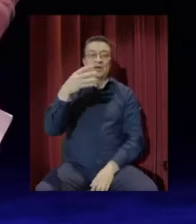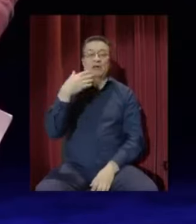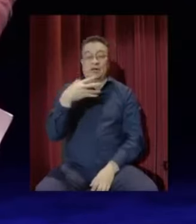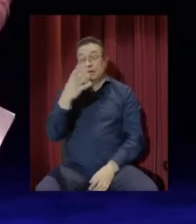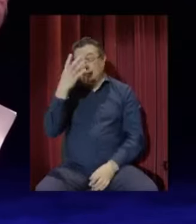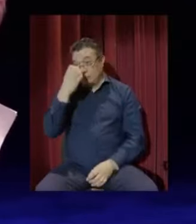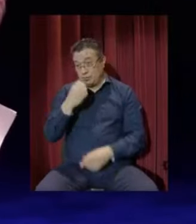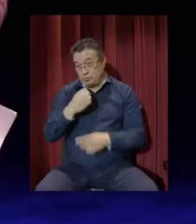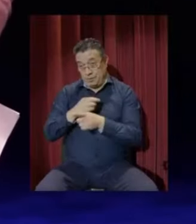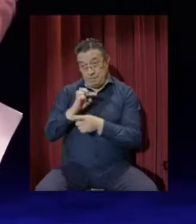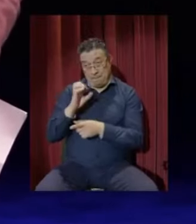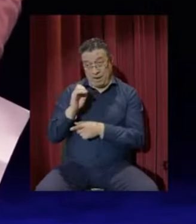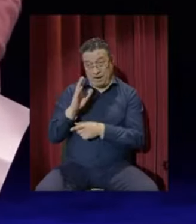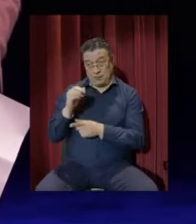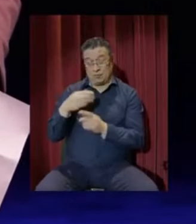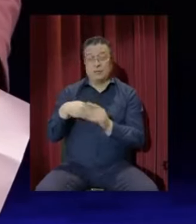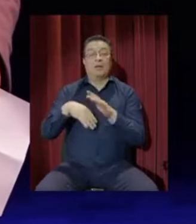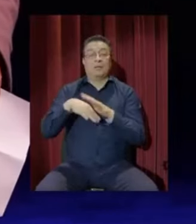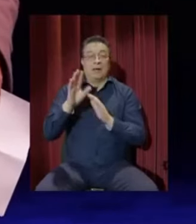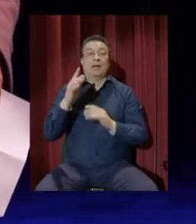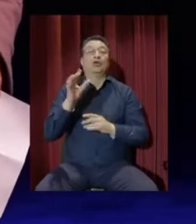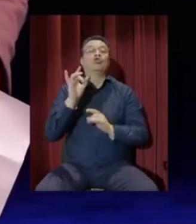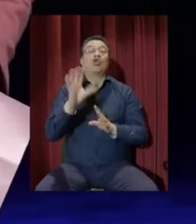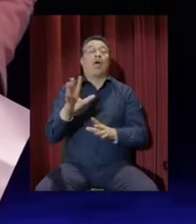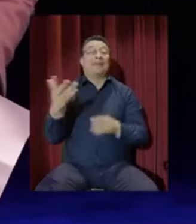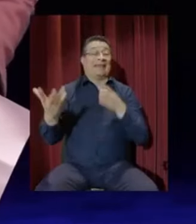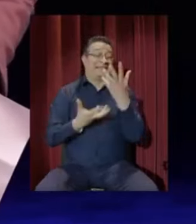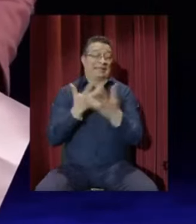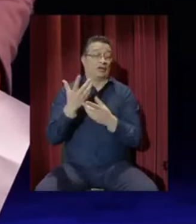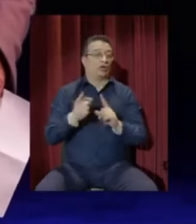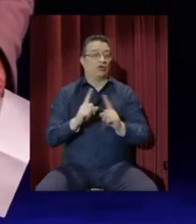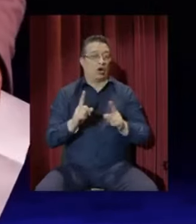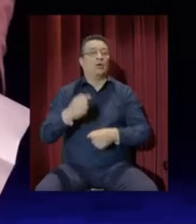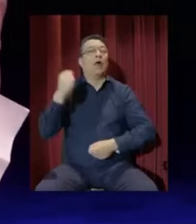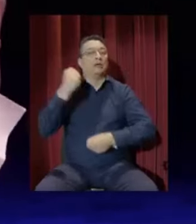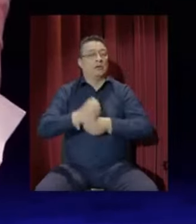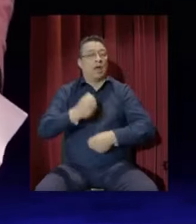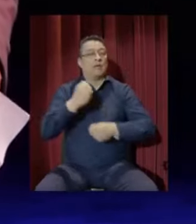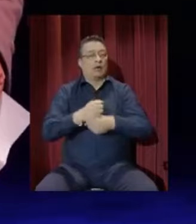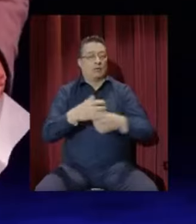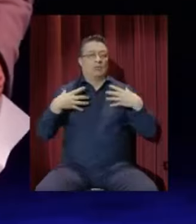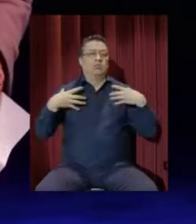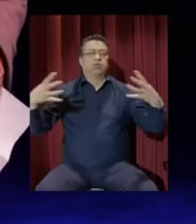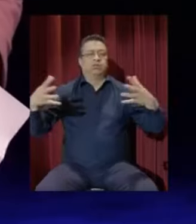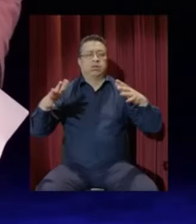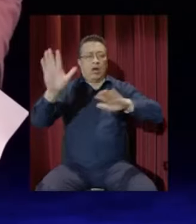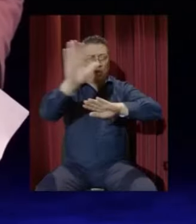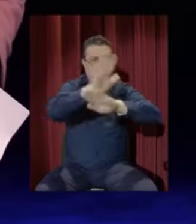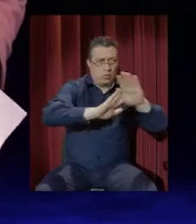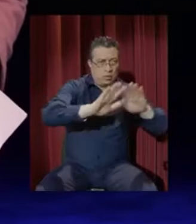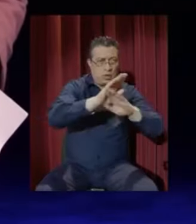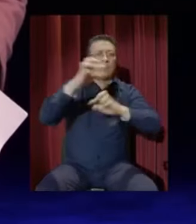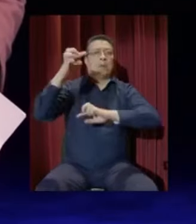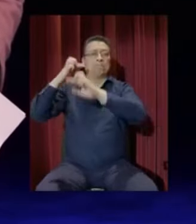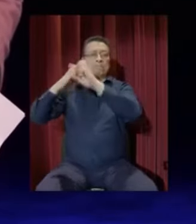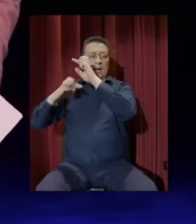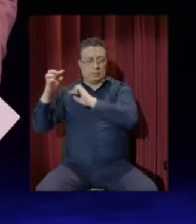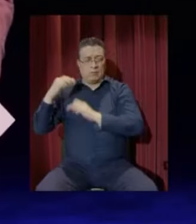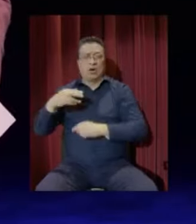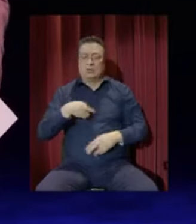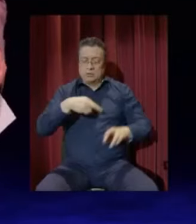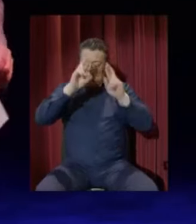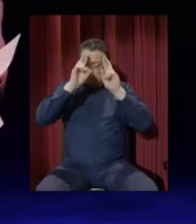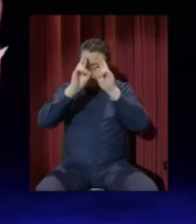enoje Don Pablo más que incendio hace una tremenda labor en materia de conservación del patrimonio yo